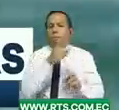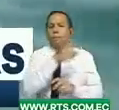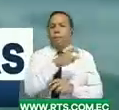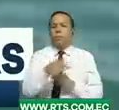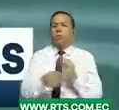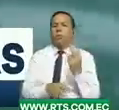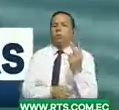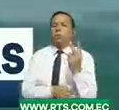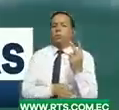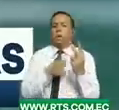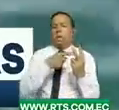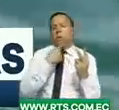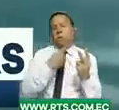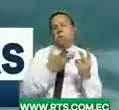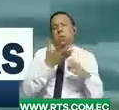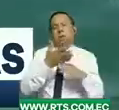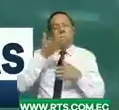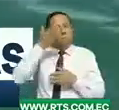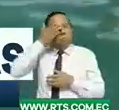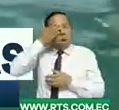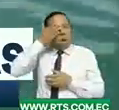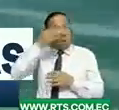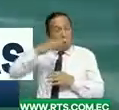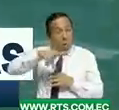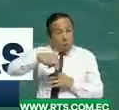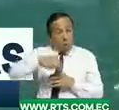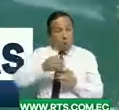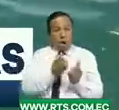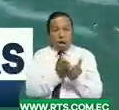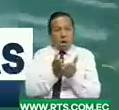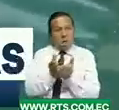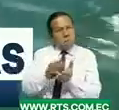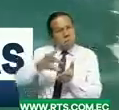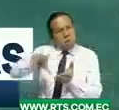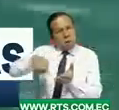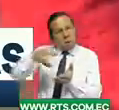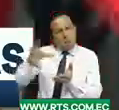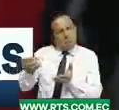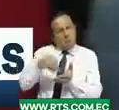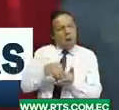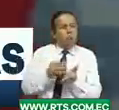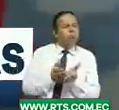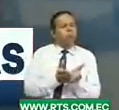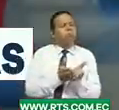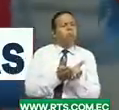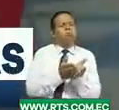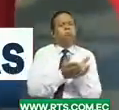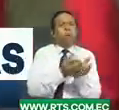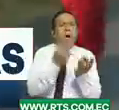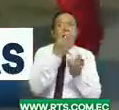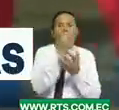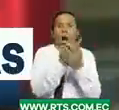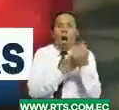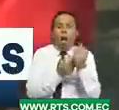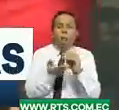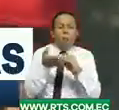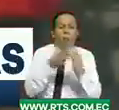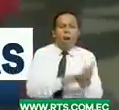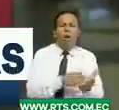habían asaltado a una embarcación pesquera fallecieron en alta mar luego de que la embarcación en la que